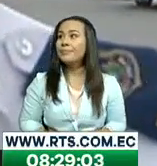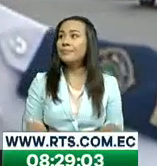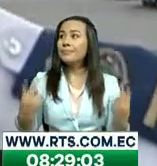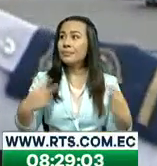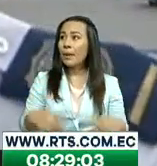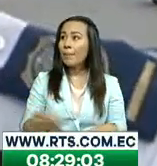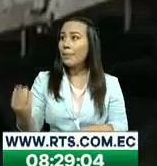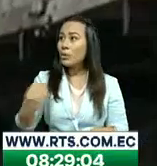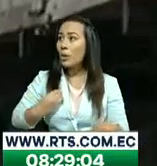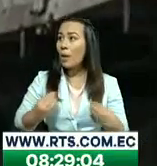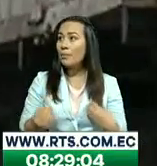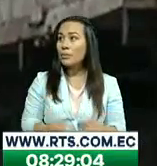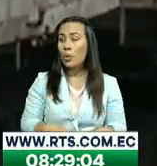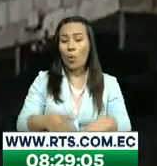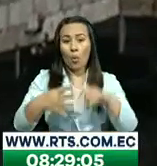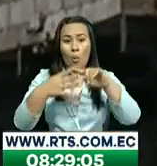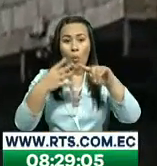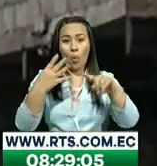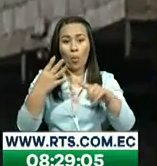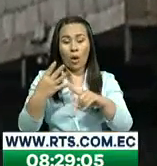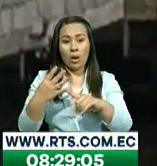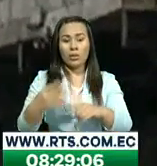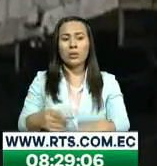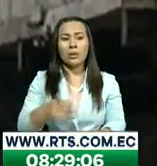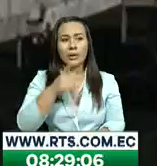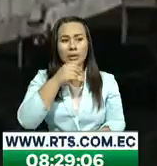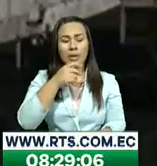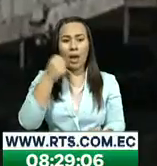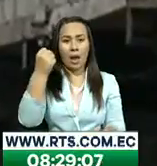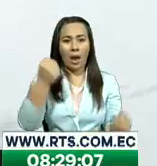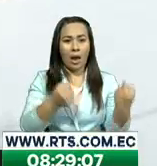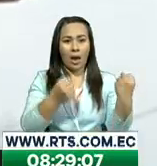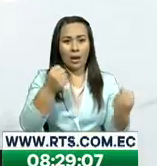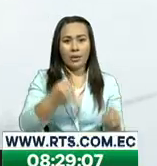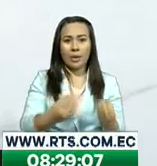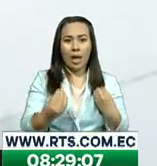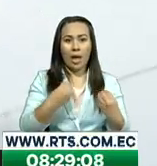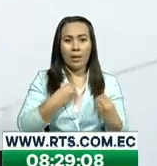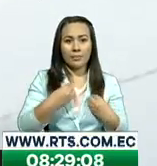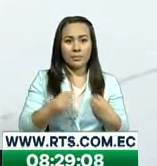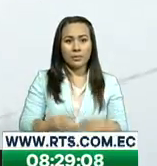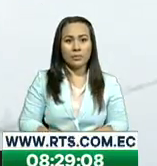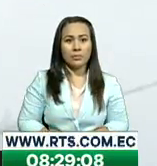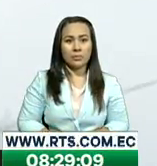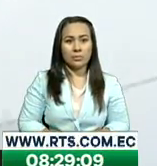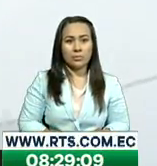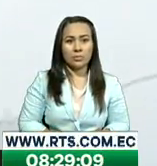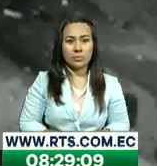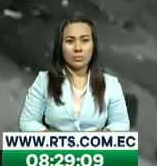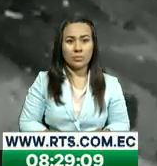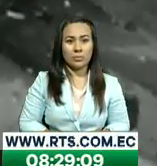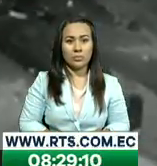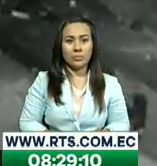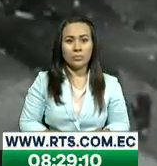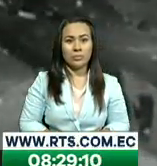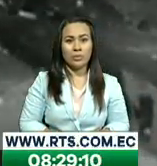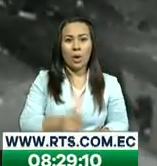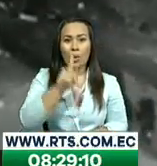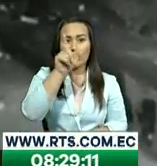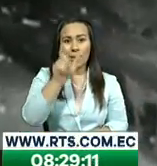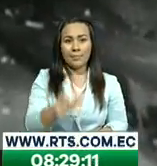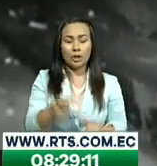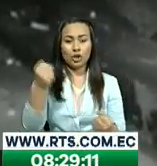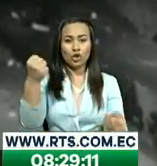un cuarto vehículo conducido por el señor en síntomas de haber ingerido licor, uno que se encuentra en calidad de retenido ya en